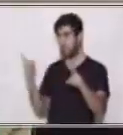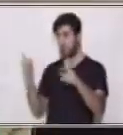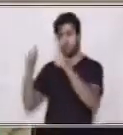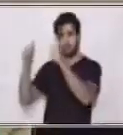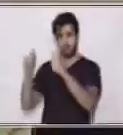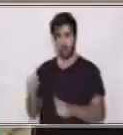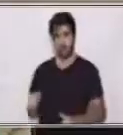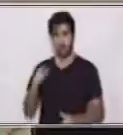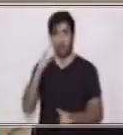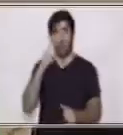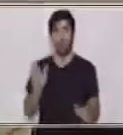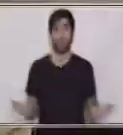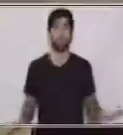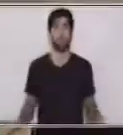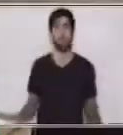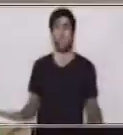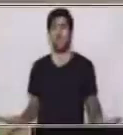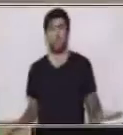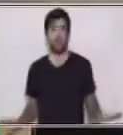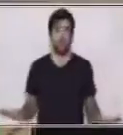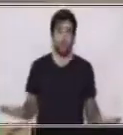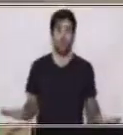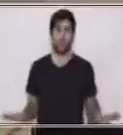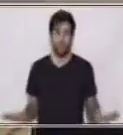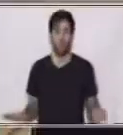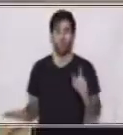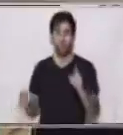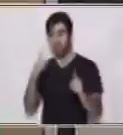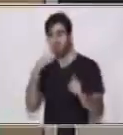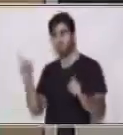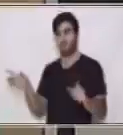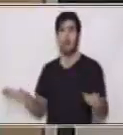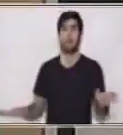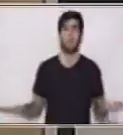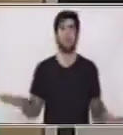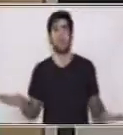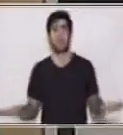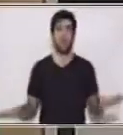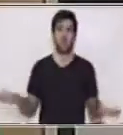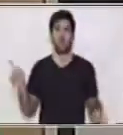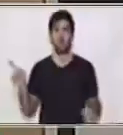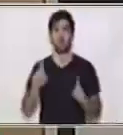Hay dos pingüinos. ¿Qué diferencia hay entre estos dos pingüinos?